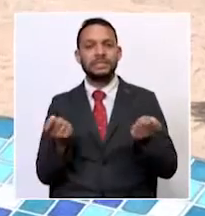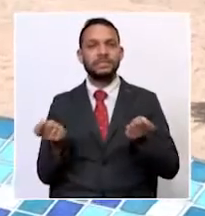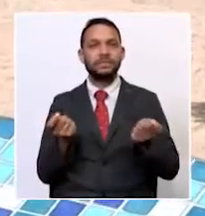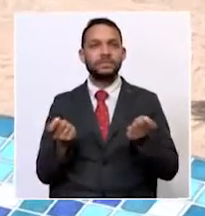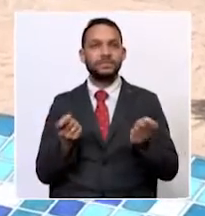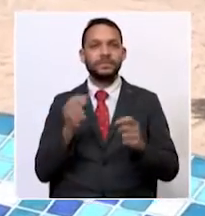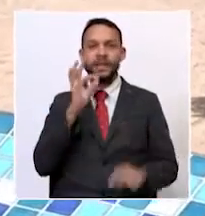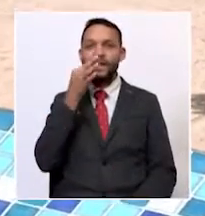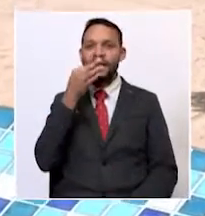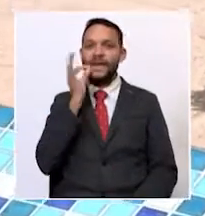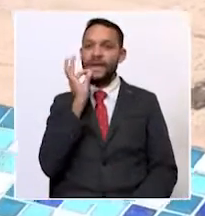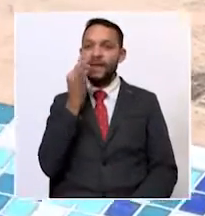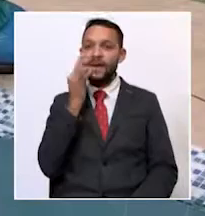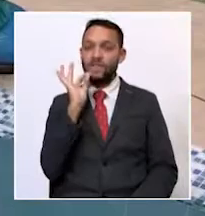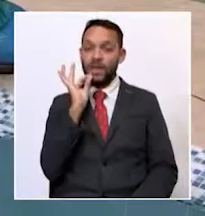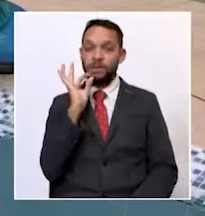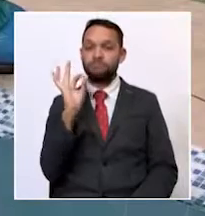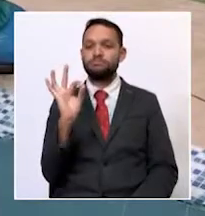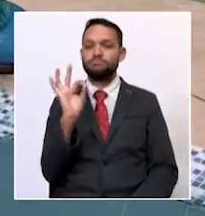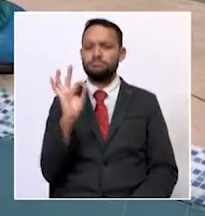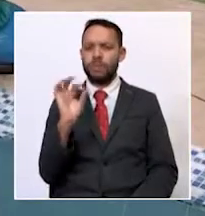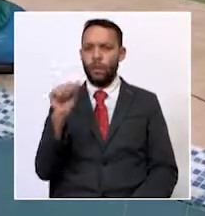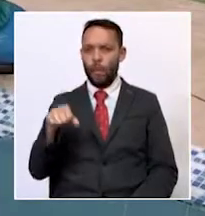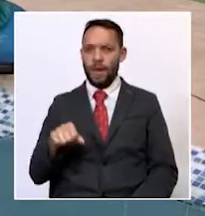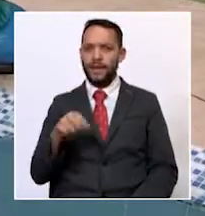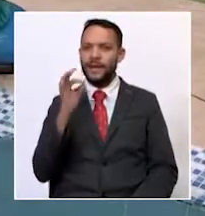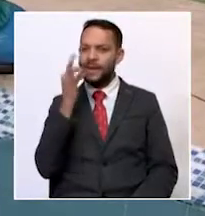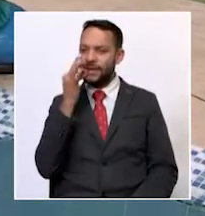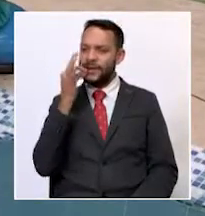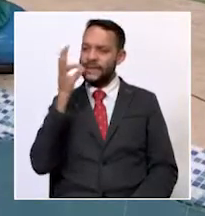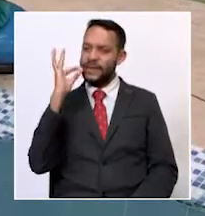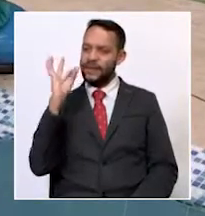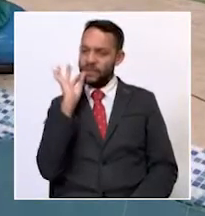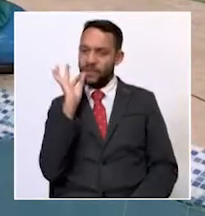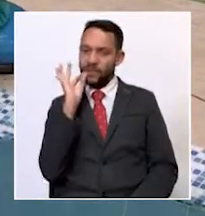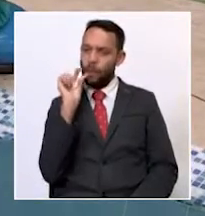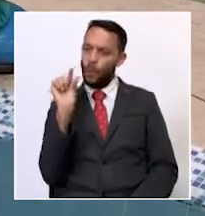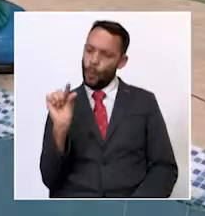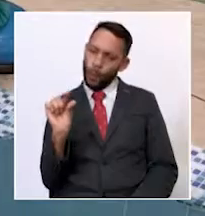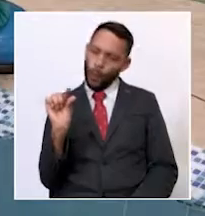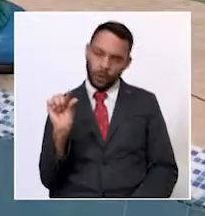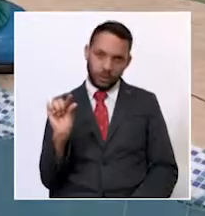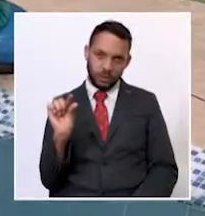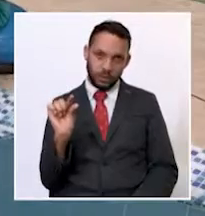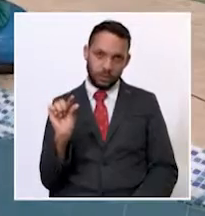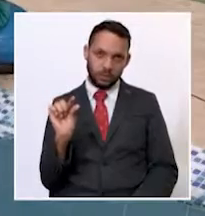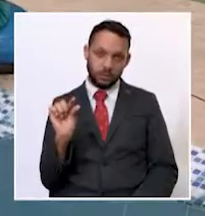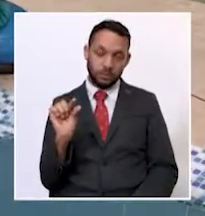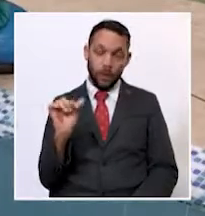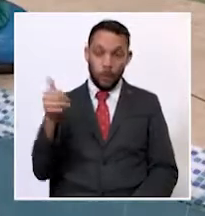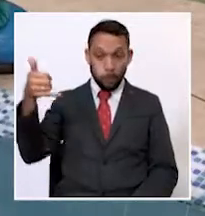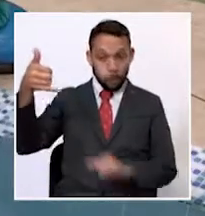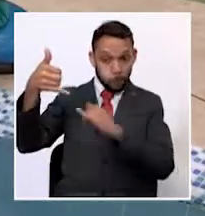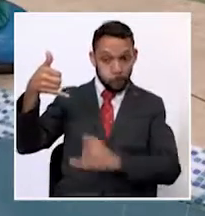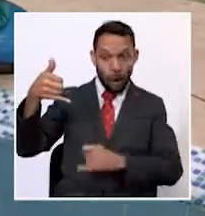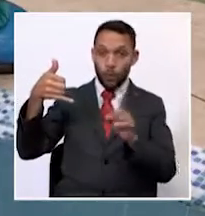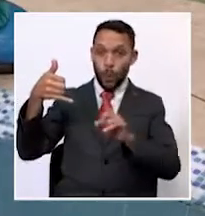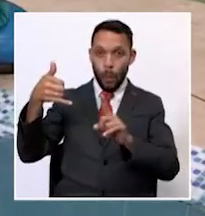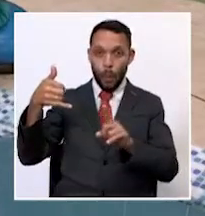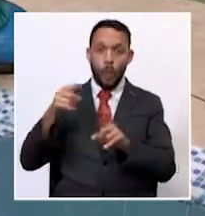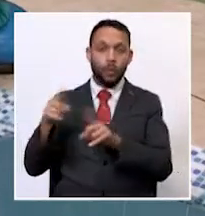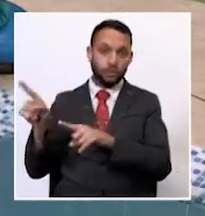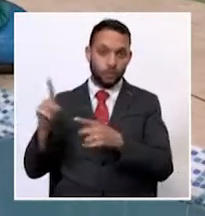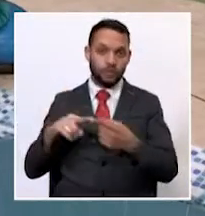café orgánico recién hecho, un implante de café orgánico recién hecho en pequeña cantidad, no un enema. Le ponemos un remedio que se